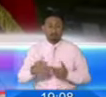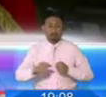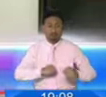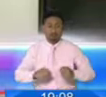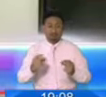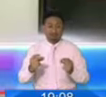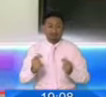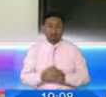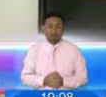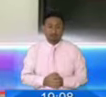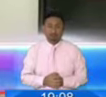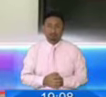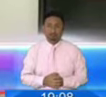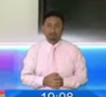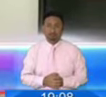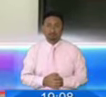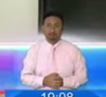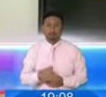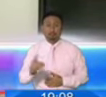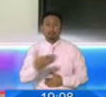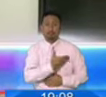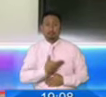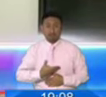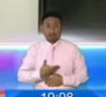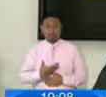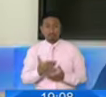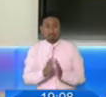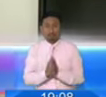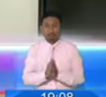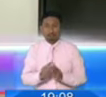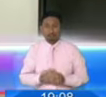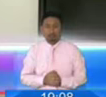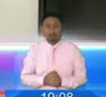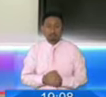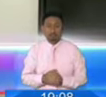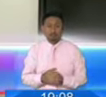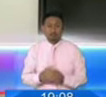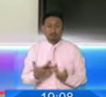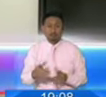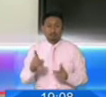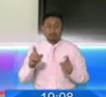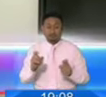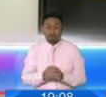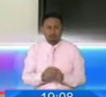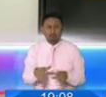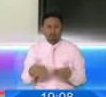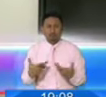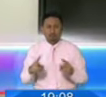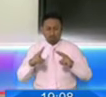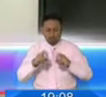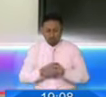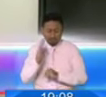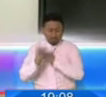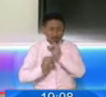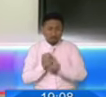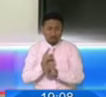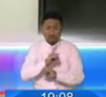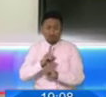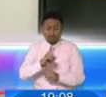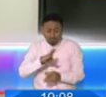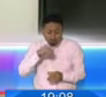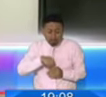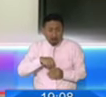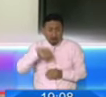inmediato. Exhortamos al presidente de la República de que la cirugía mayor no lo haga a nivel internacional, que lo haga acá.